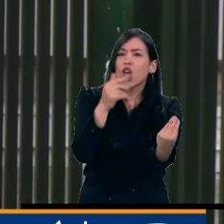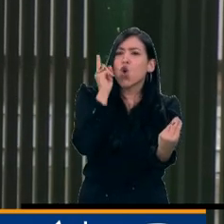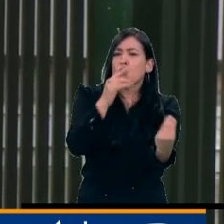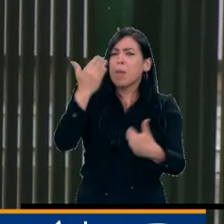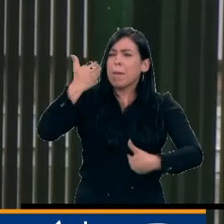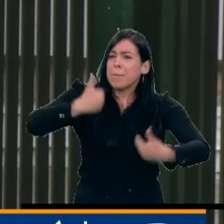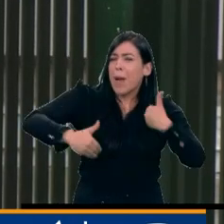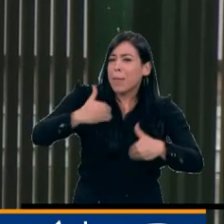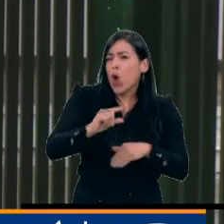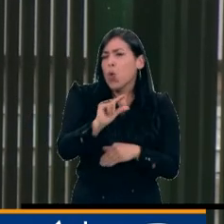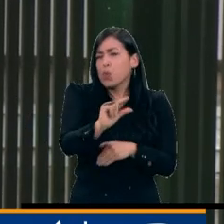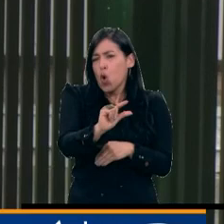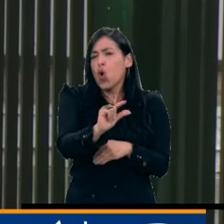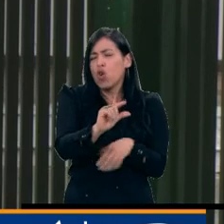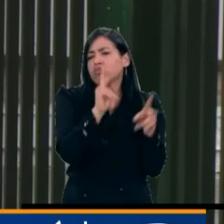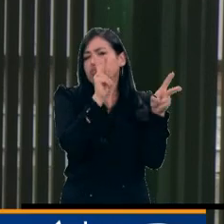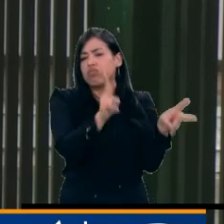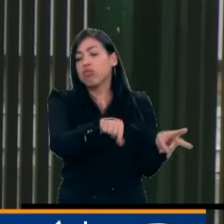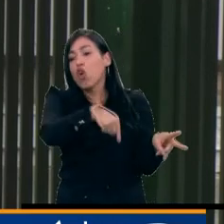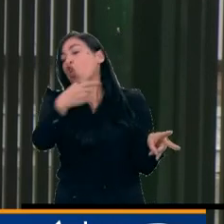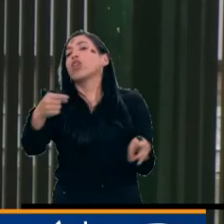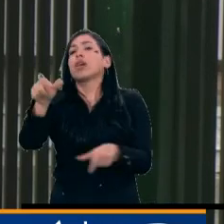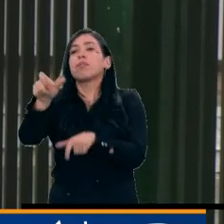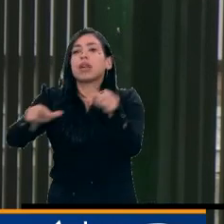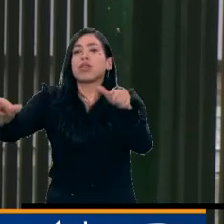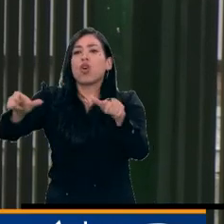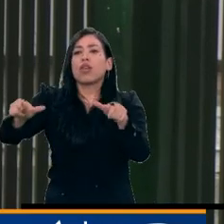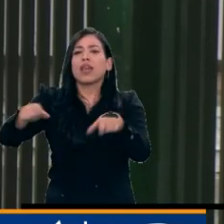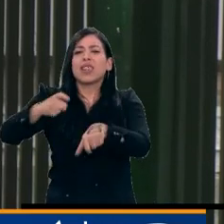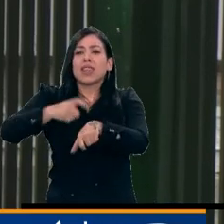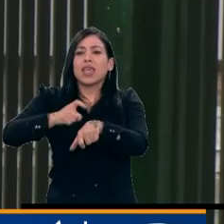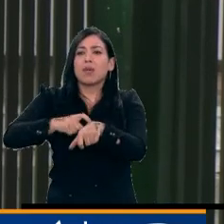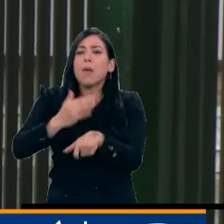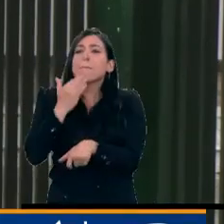a las lesiones que sufrieron. El resto de uniformados les concedieron un permiso especial.